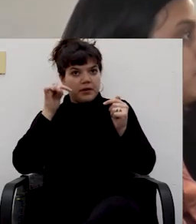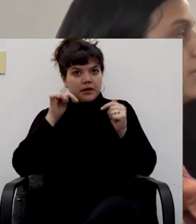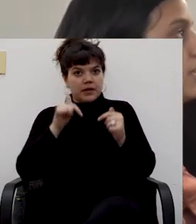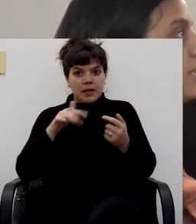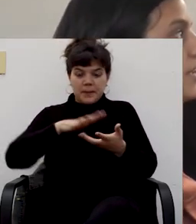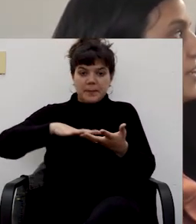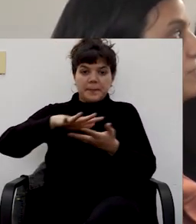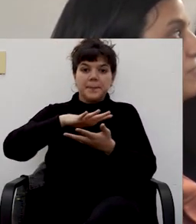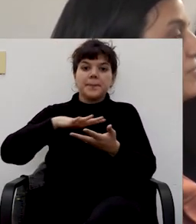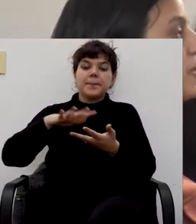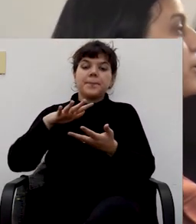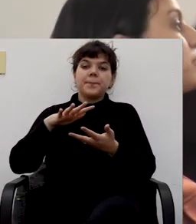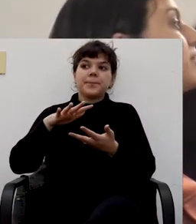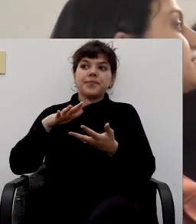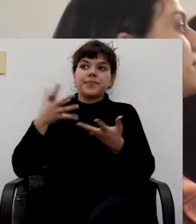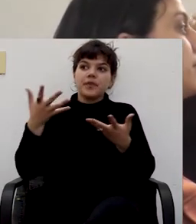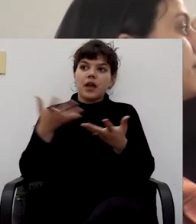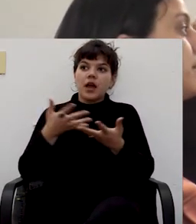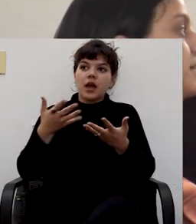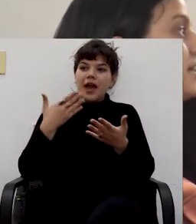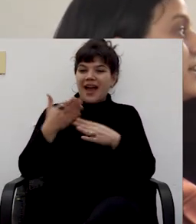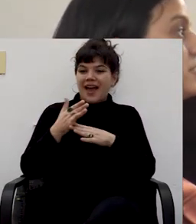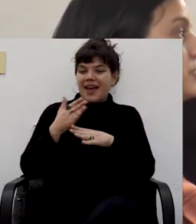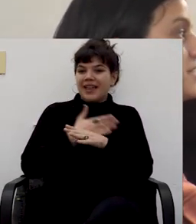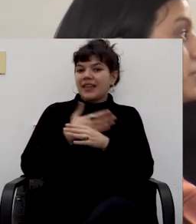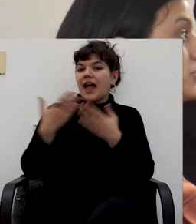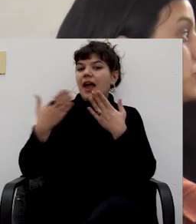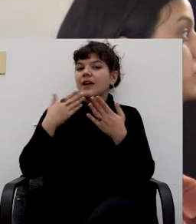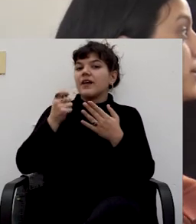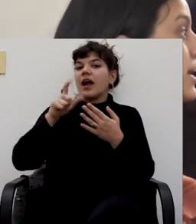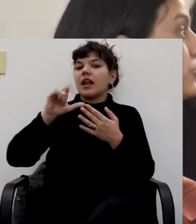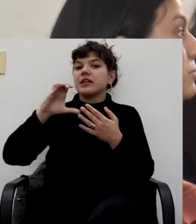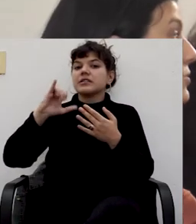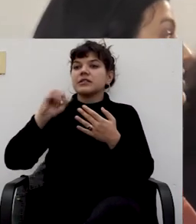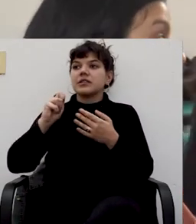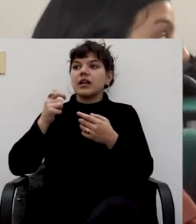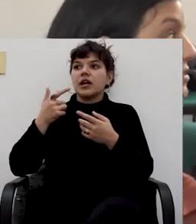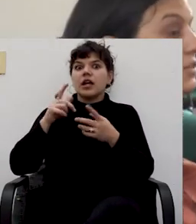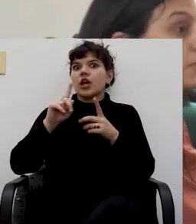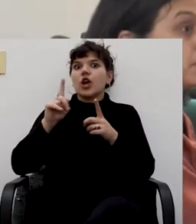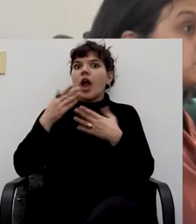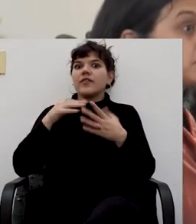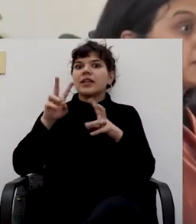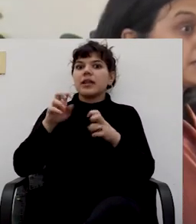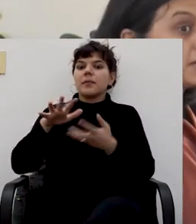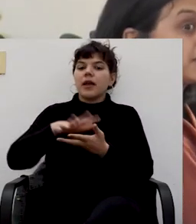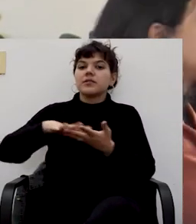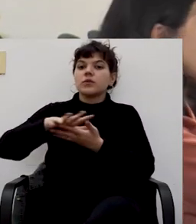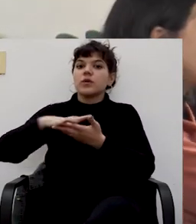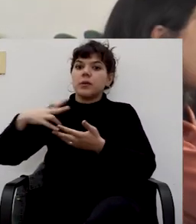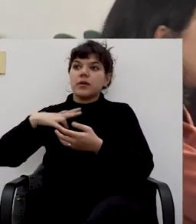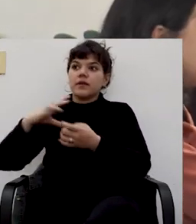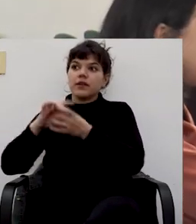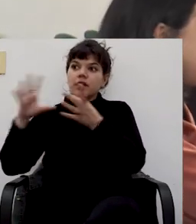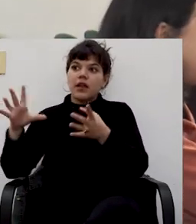espacios. Ahora, cuando Alicia hablaba, en realidad yo decía, bueno, si no estuviera hablando de personas en situación de privación de libertad,